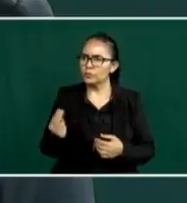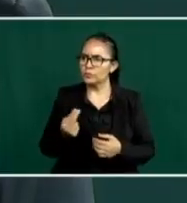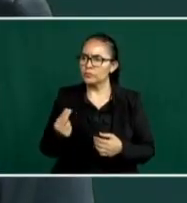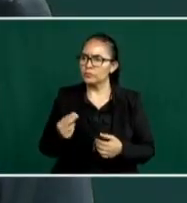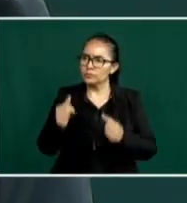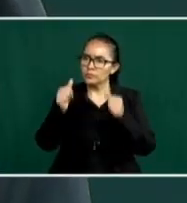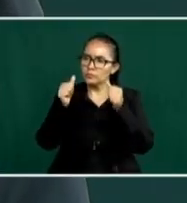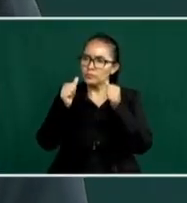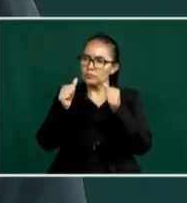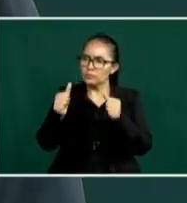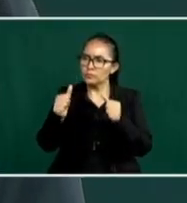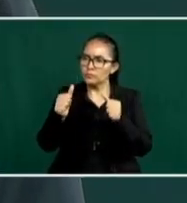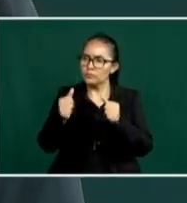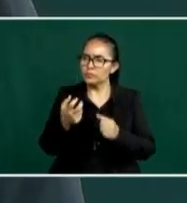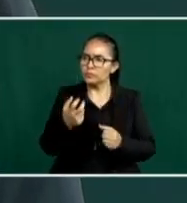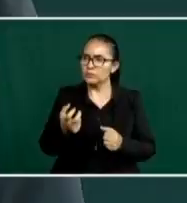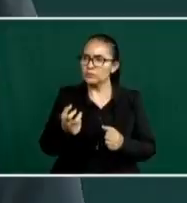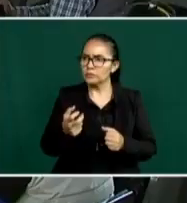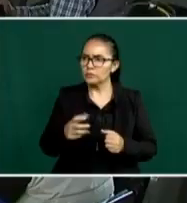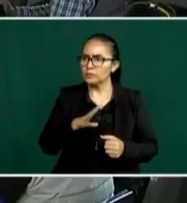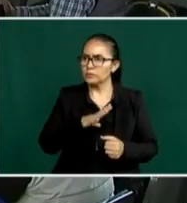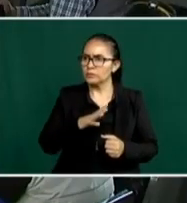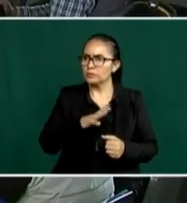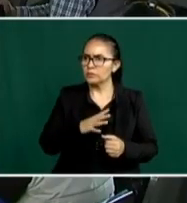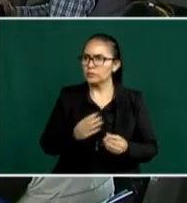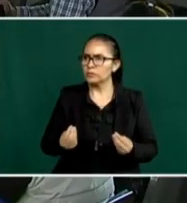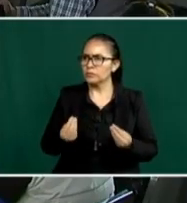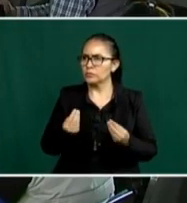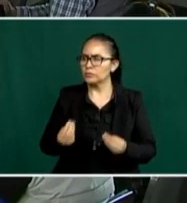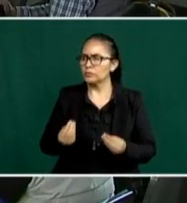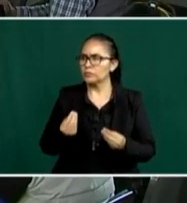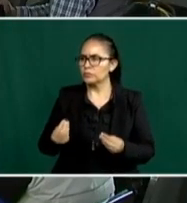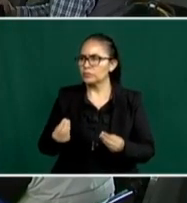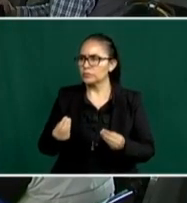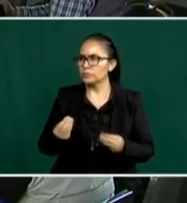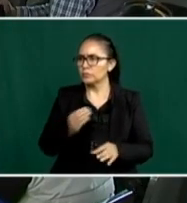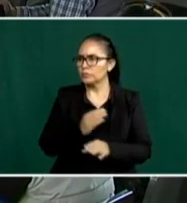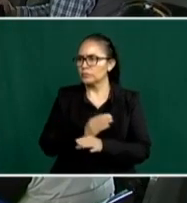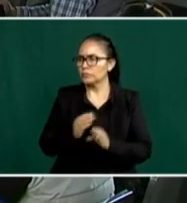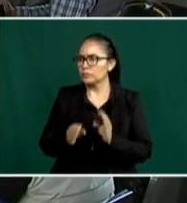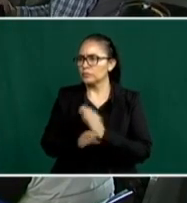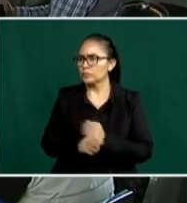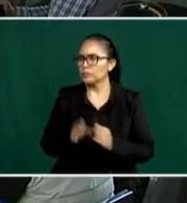atención. Hay muchos magistrados que han sido